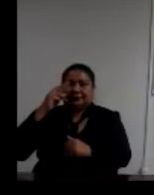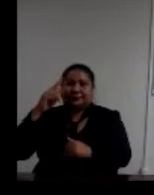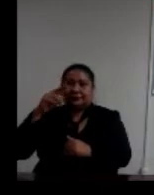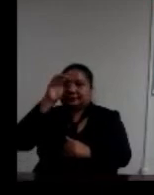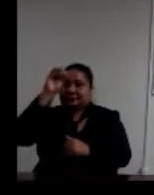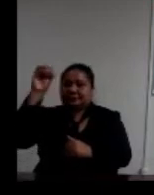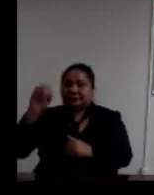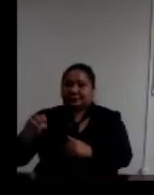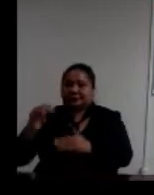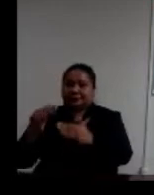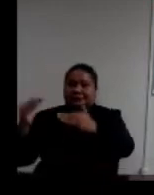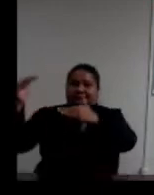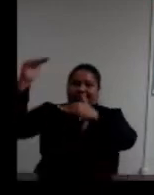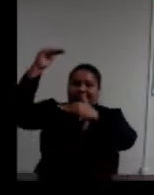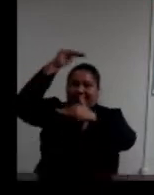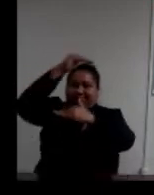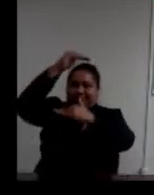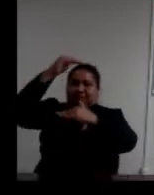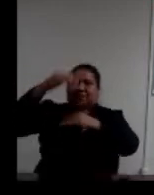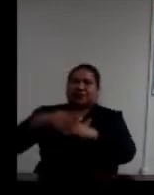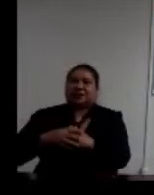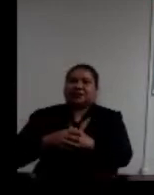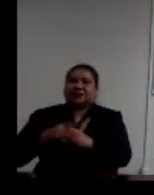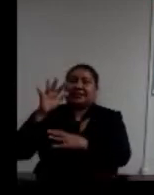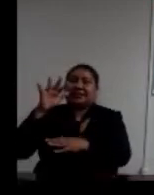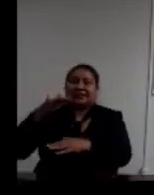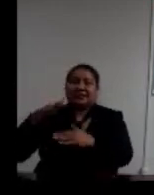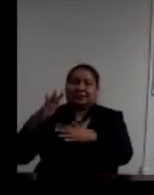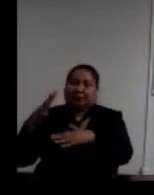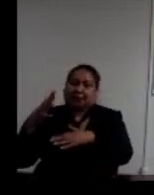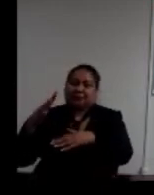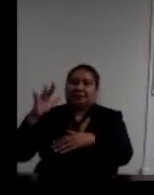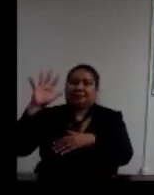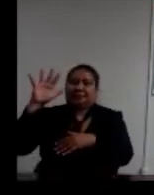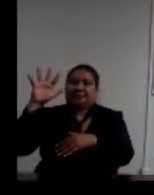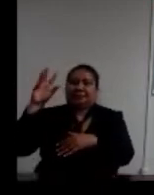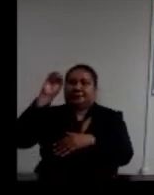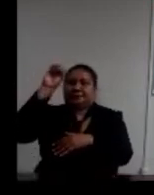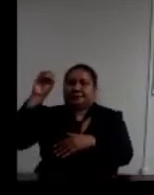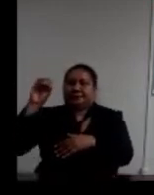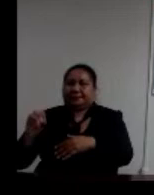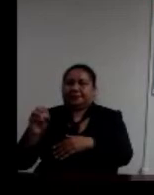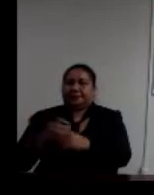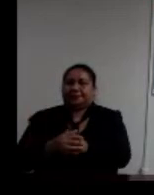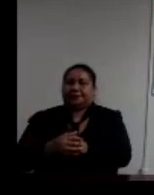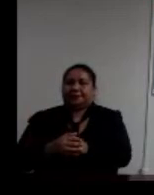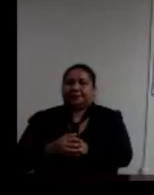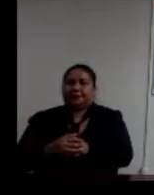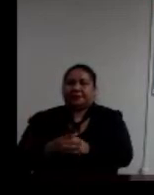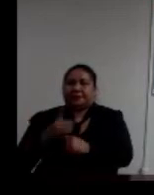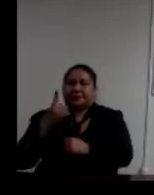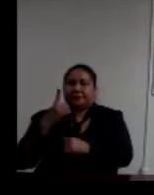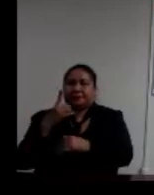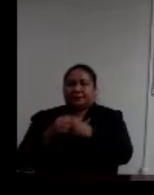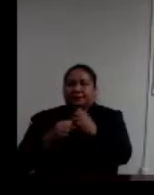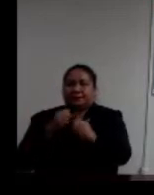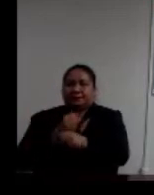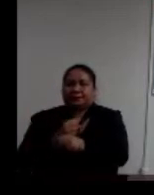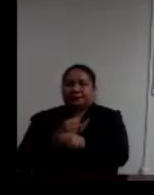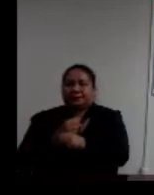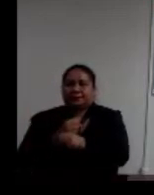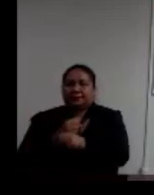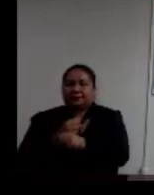porcentaje tan alto, ¿sí? Casi llega al 50%, de los que repiten o recursan al menos una vez un ciclo